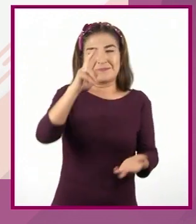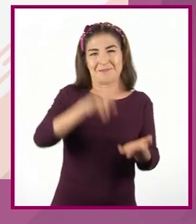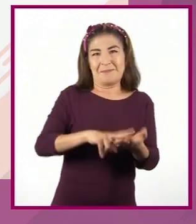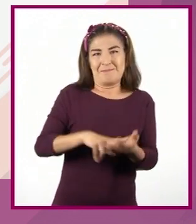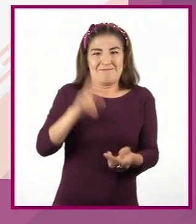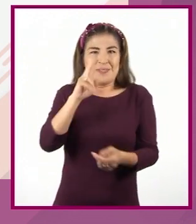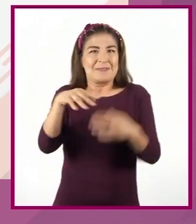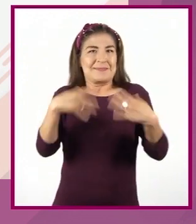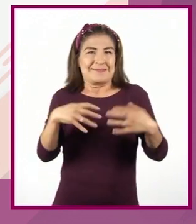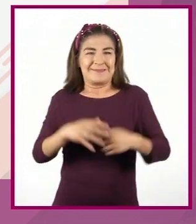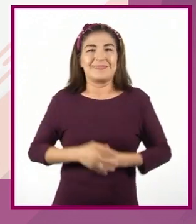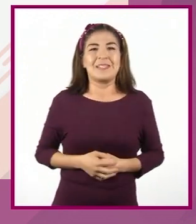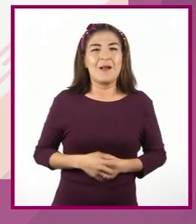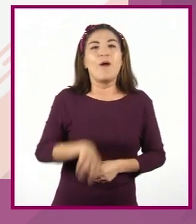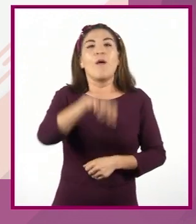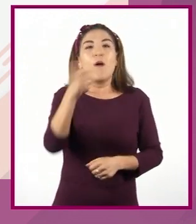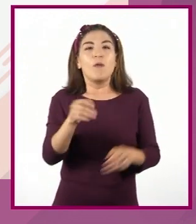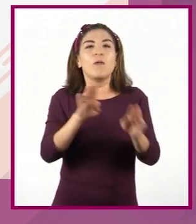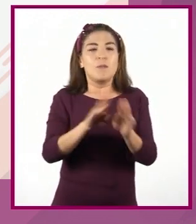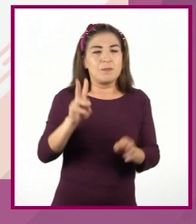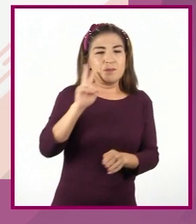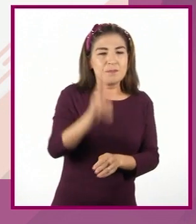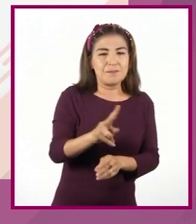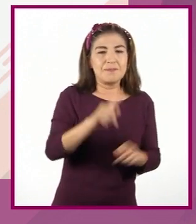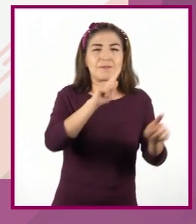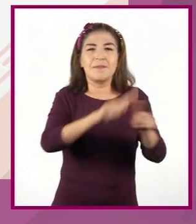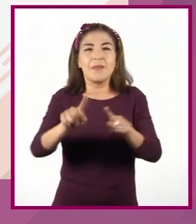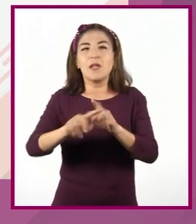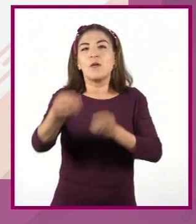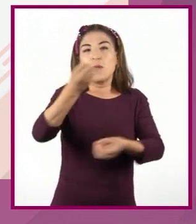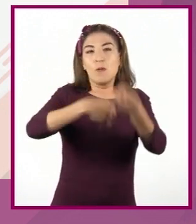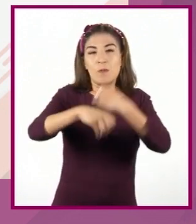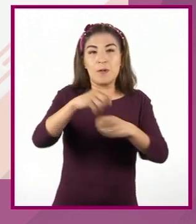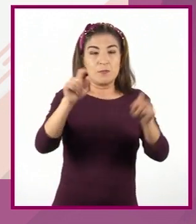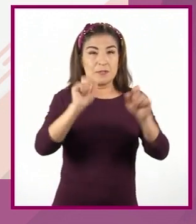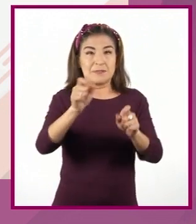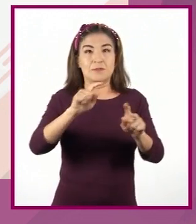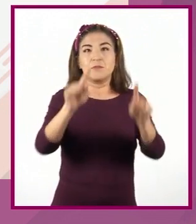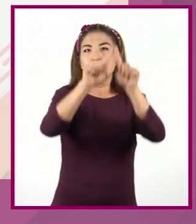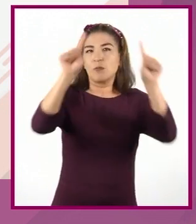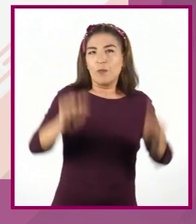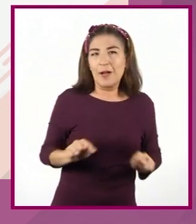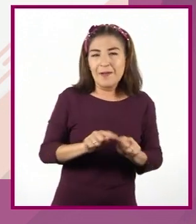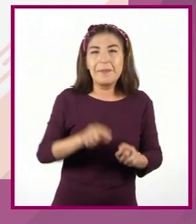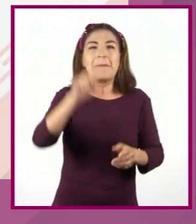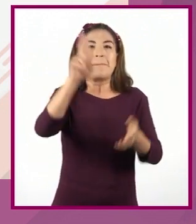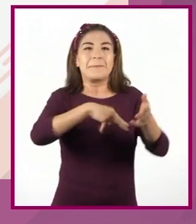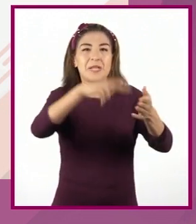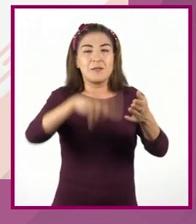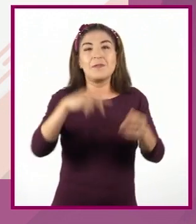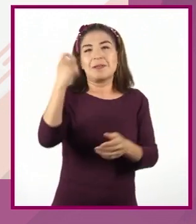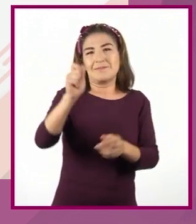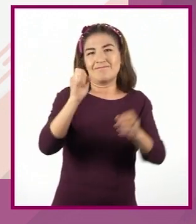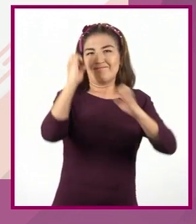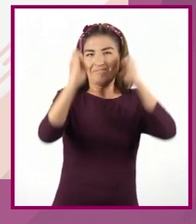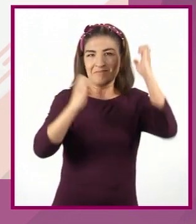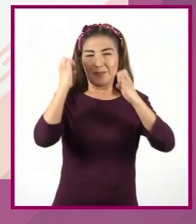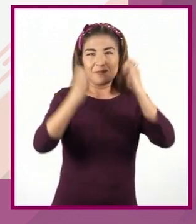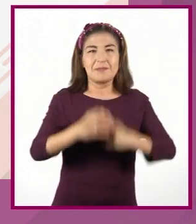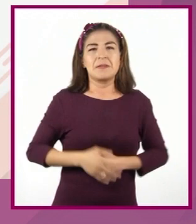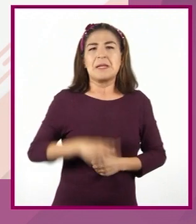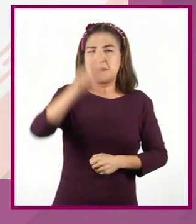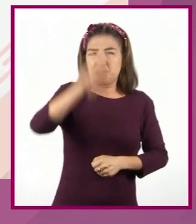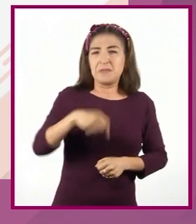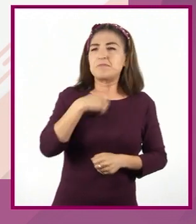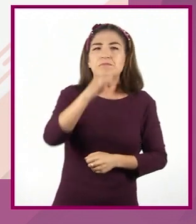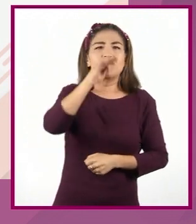ver esto. ¿Viste el Modigliani? La obra, cuadro, pintura, en la exposición. Te lo juro por